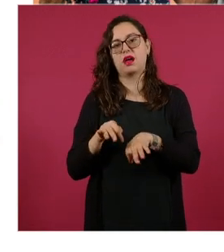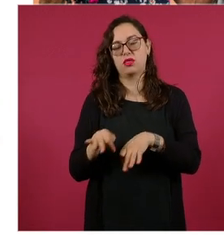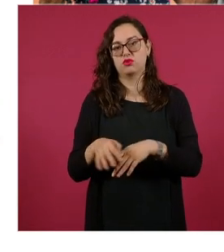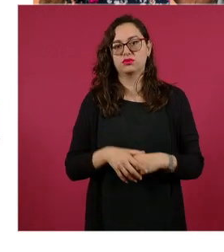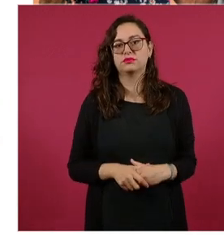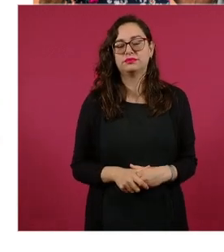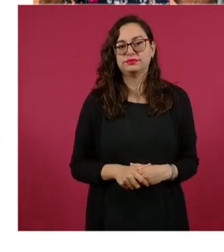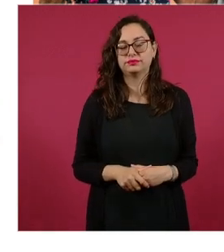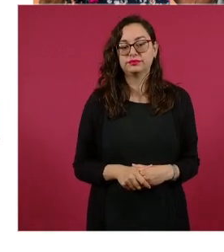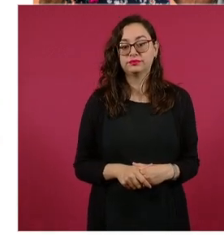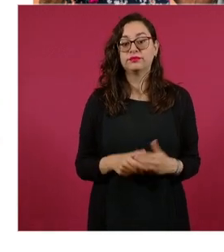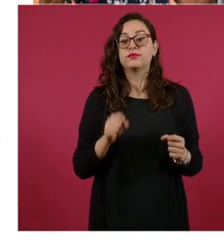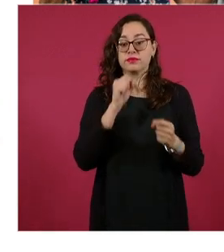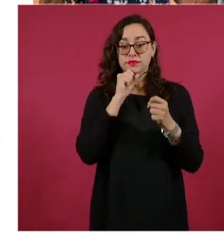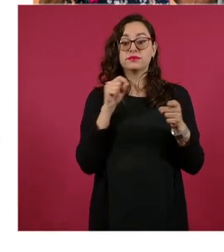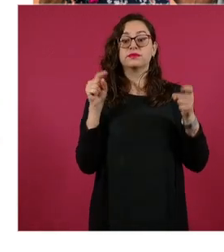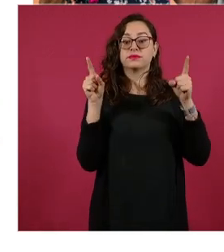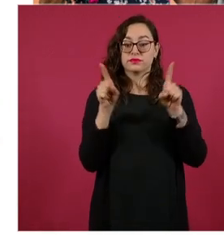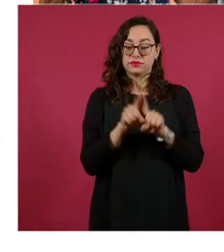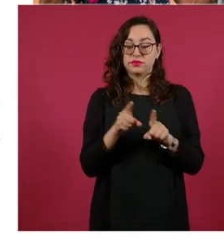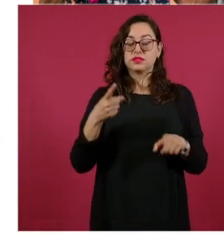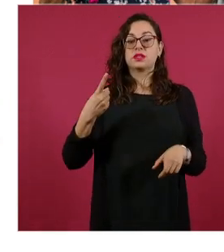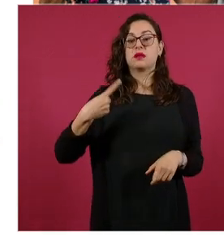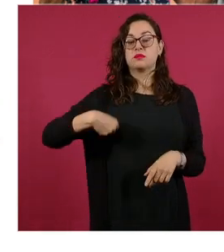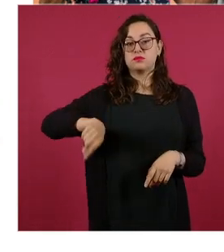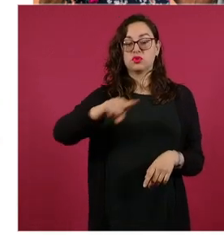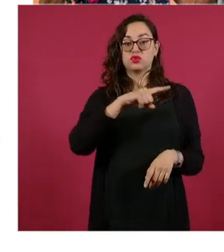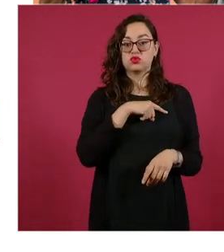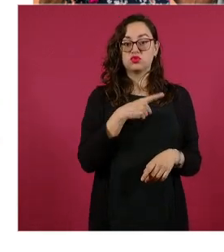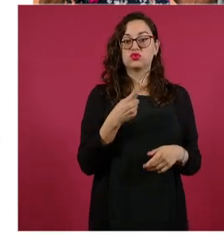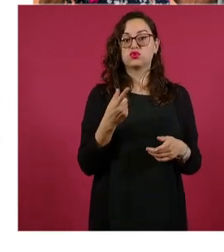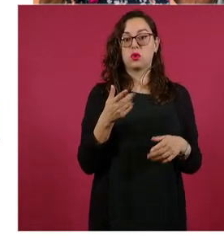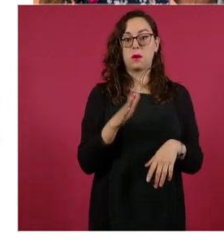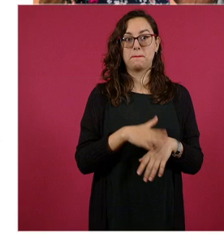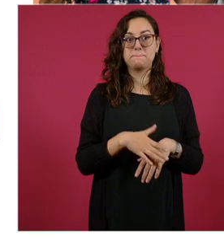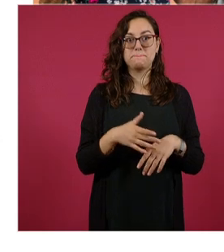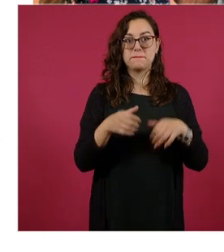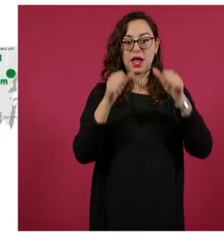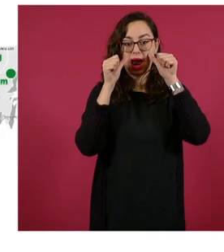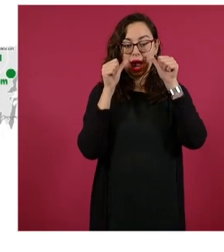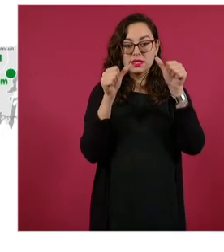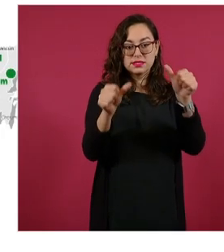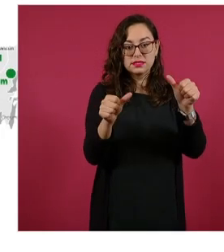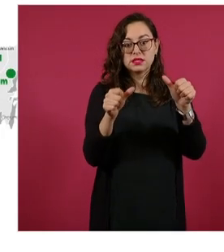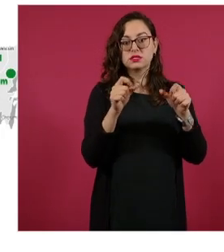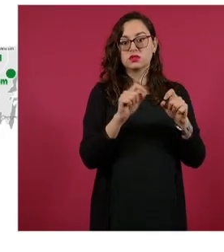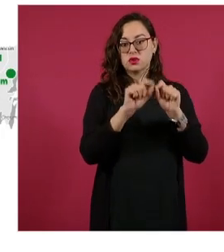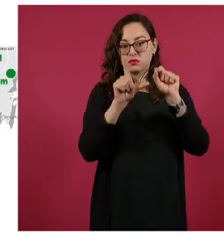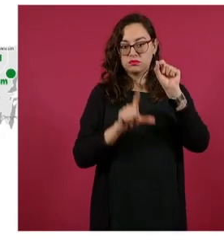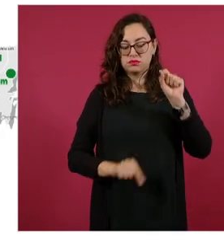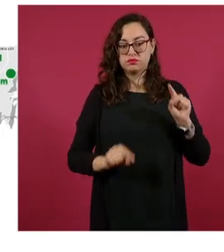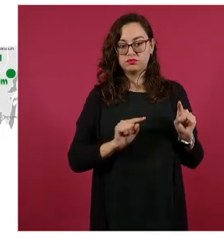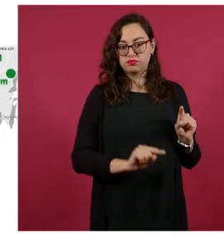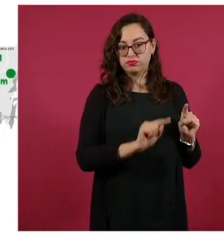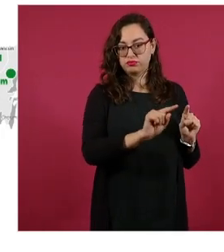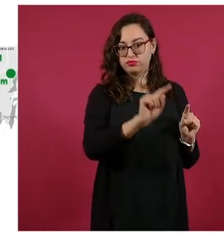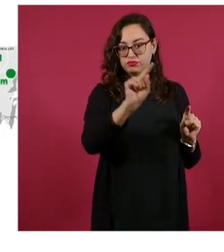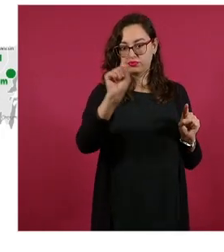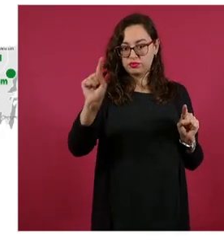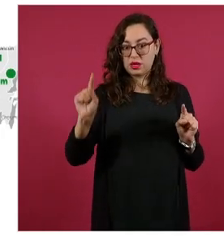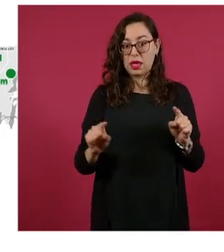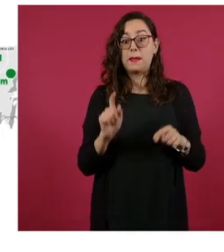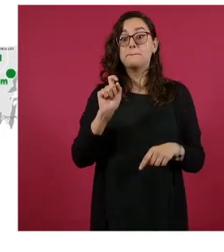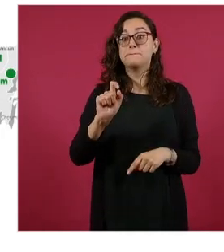al Infonavit. También hemos expandido nuestra atención en distintas partes de la República. Se han abierto 21